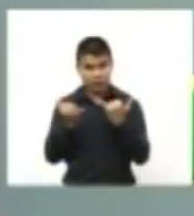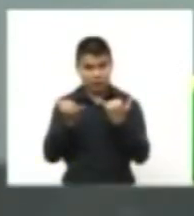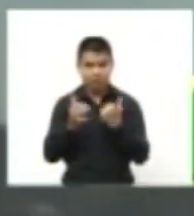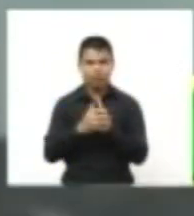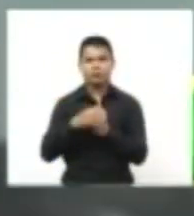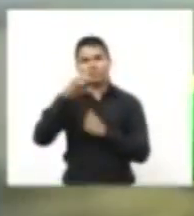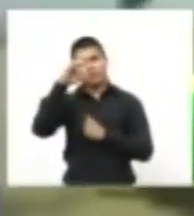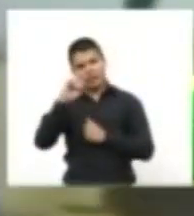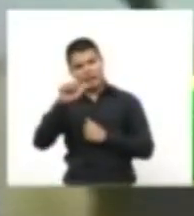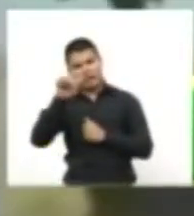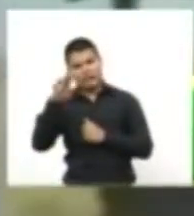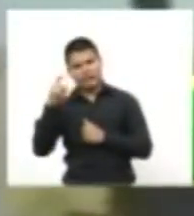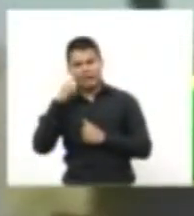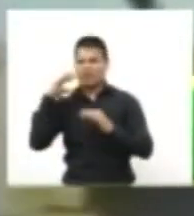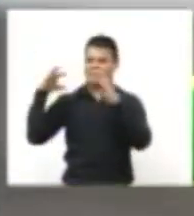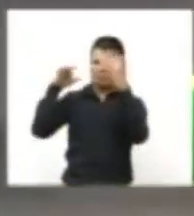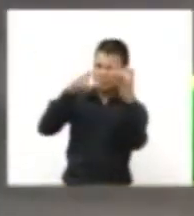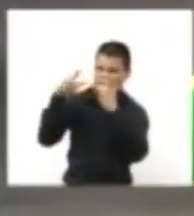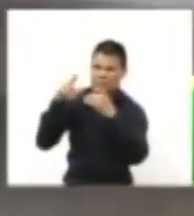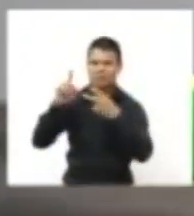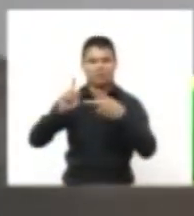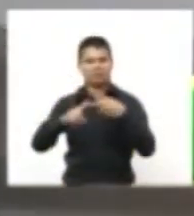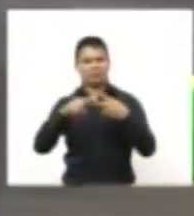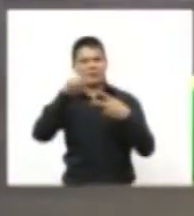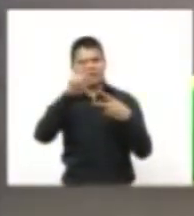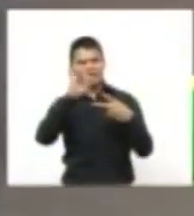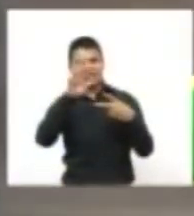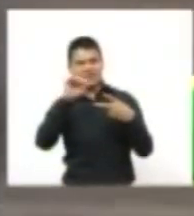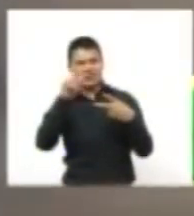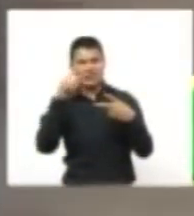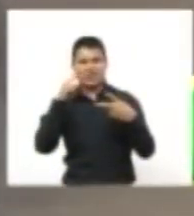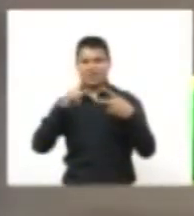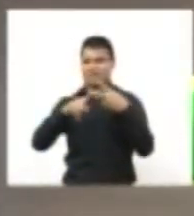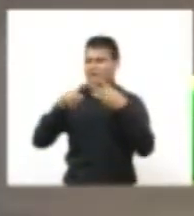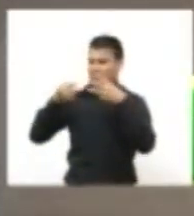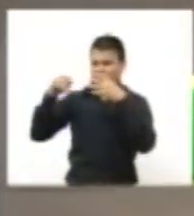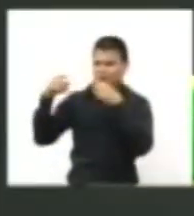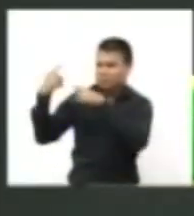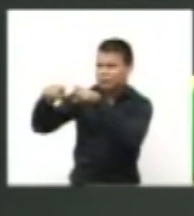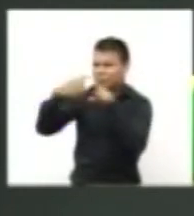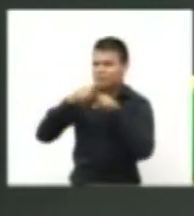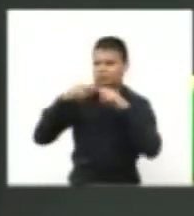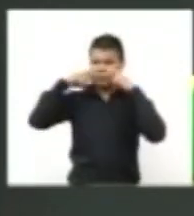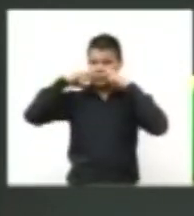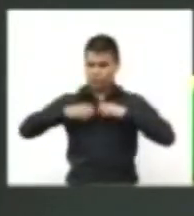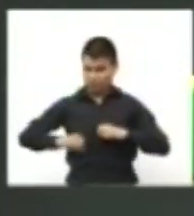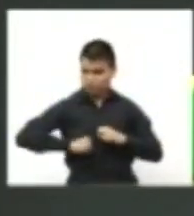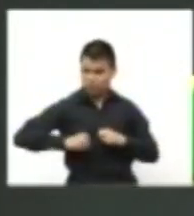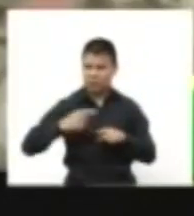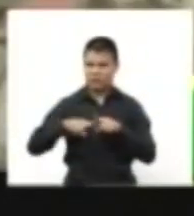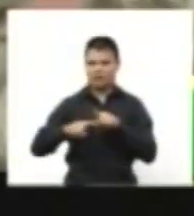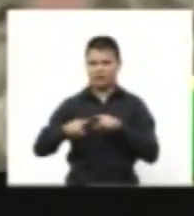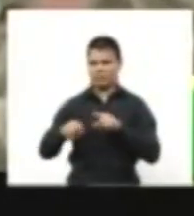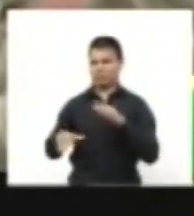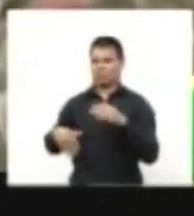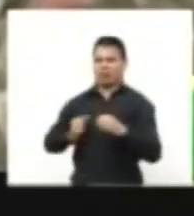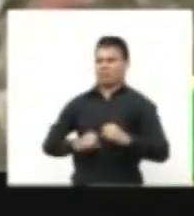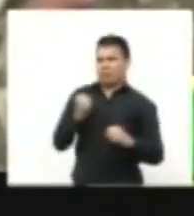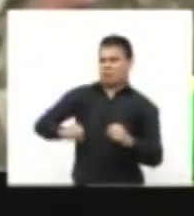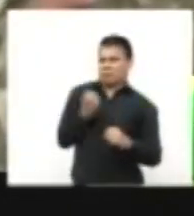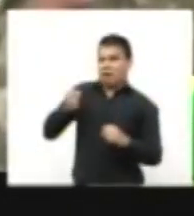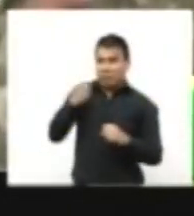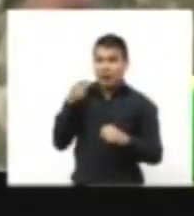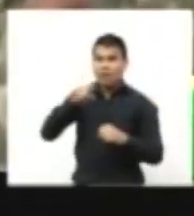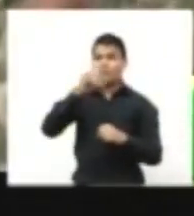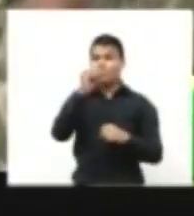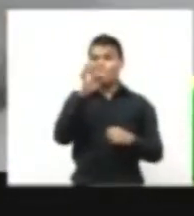La reputación a nivel internacional es de violaciones a los principios del derecho internacional humanitario. Hace 17 años en Yugoslavia, la